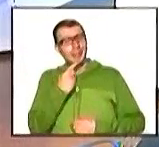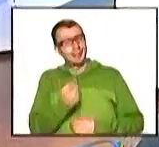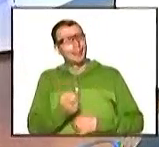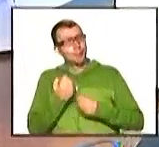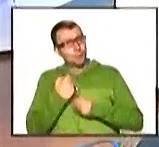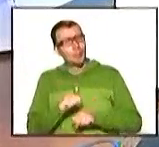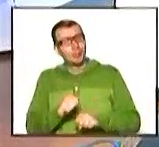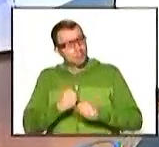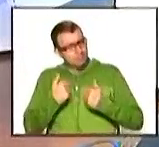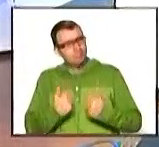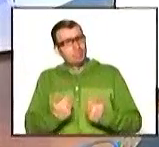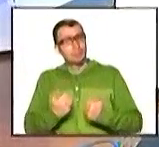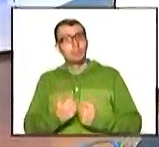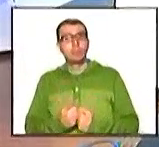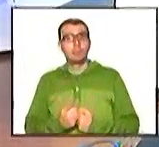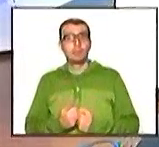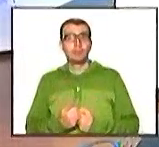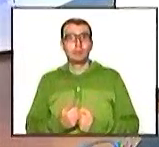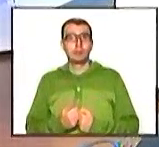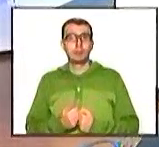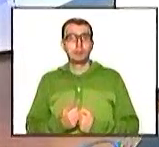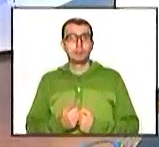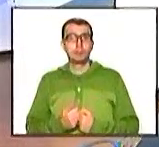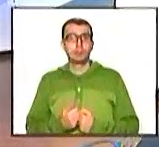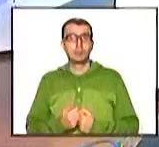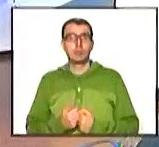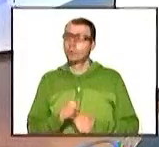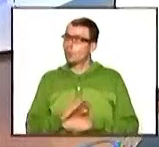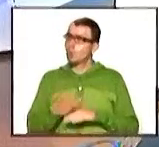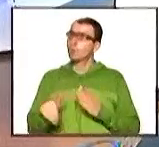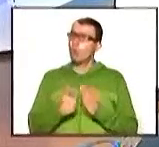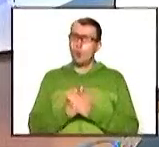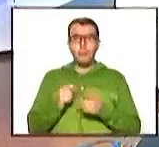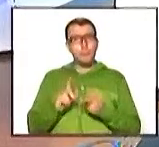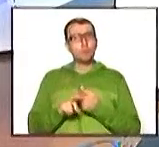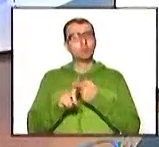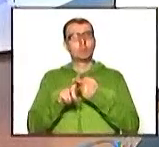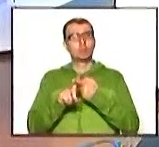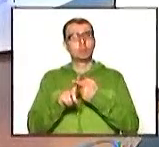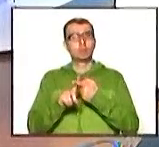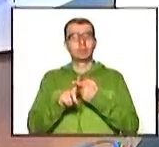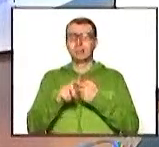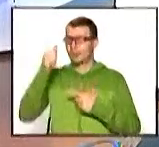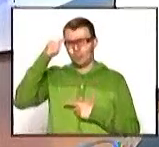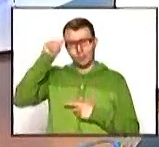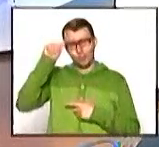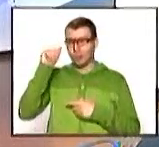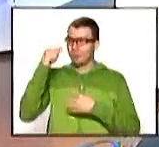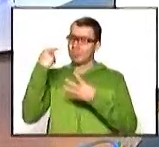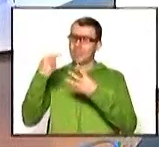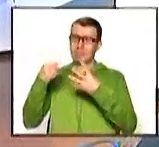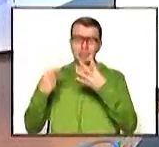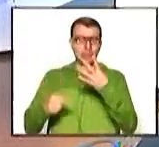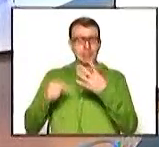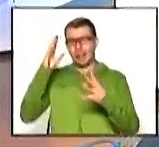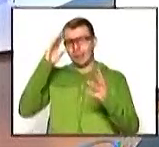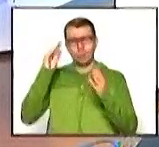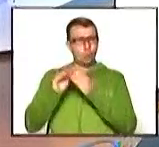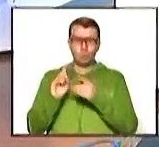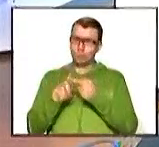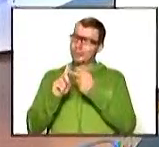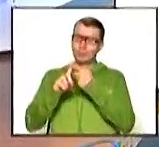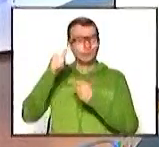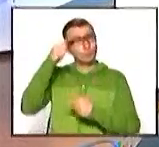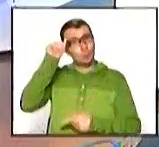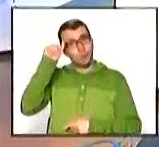manera y todo positivo. Bueno, no, sí, no recuerdo yo cuáles son los Cuatro Acuerdos exactamente. Voy a buscar acá. Ya